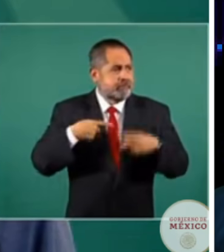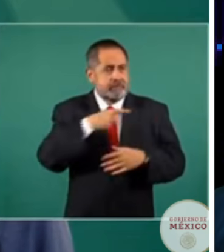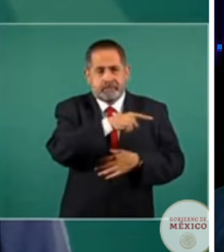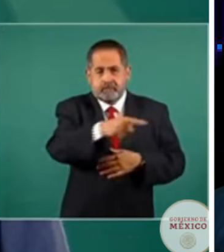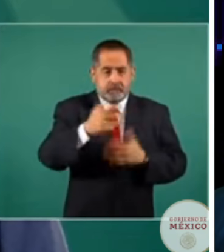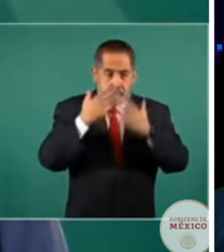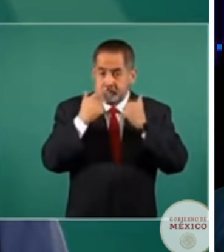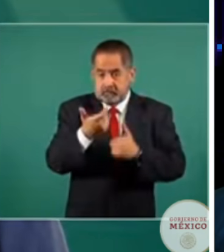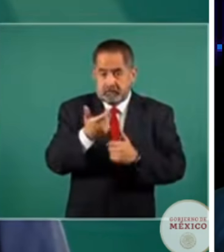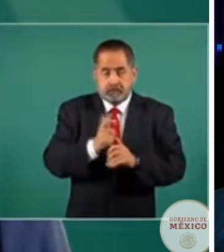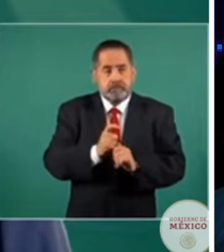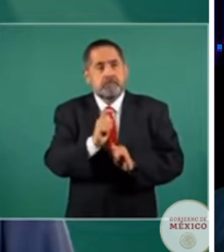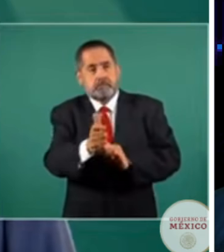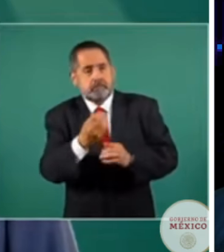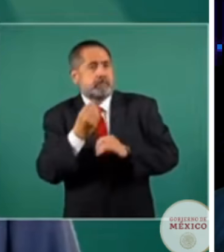que no tiene